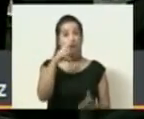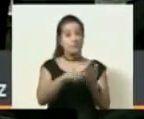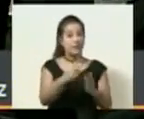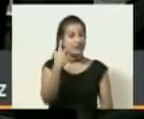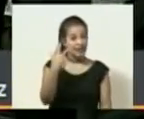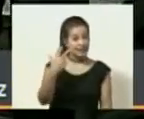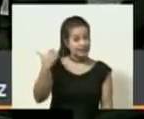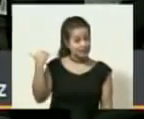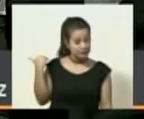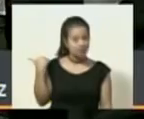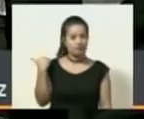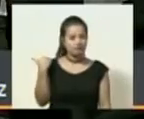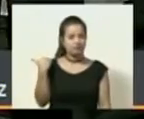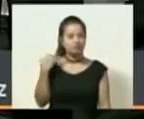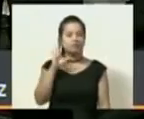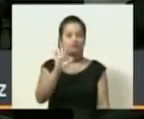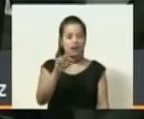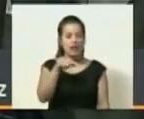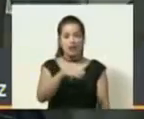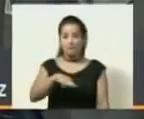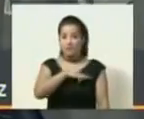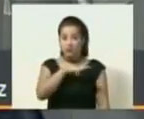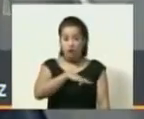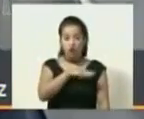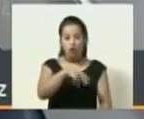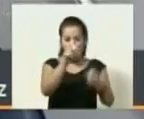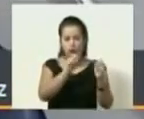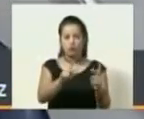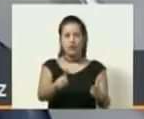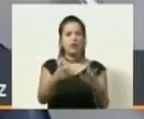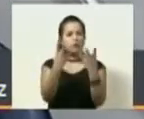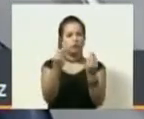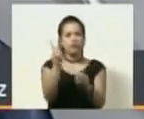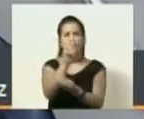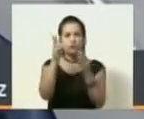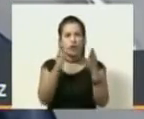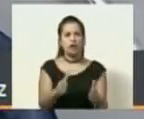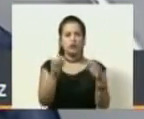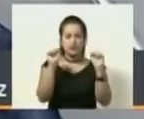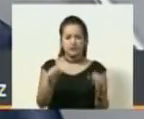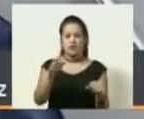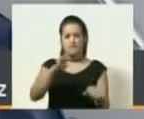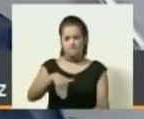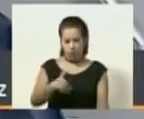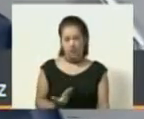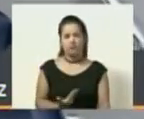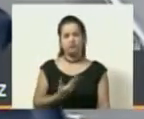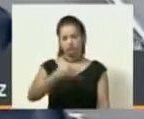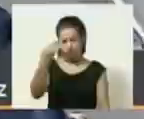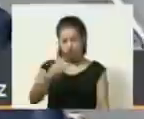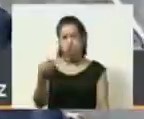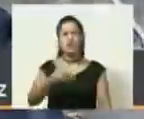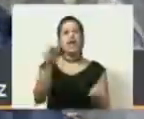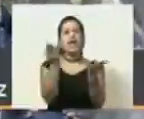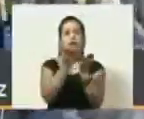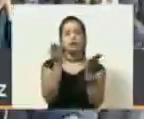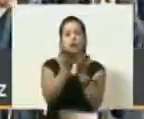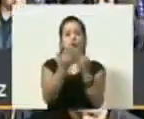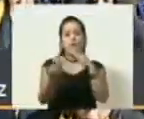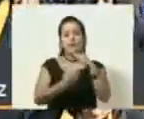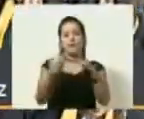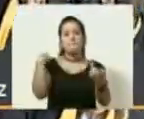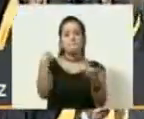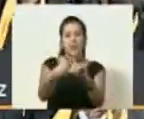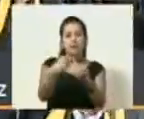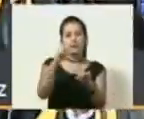le han dado la oportunidad a miles y miles de venezolanos de que puedan culminar no solamente los estudios de bachillerato, sino también